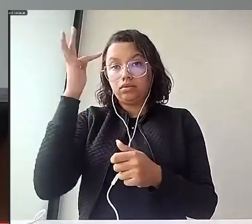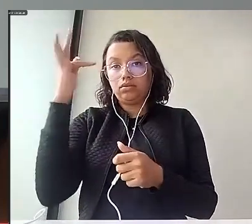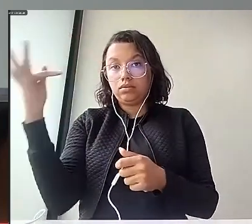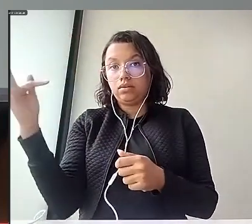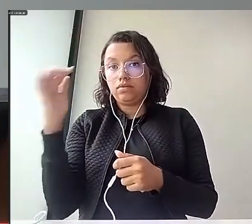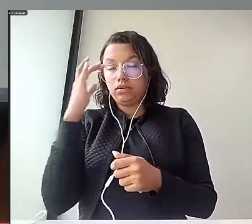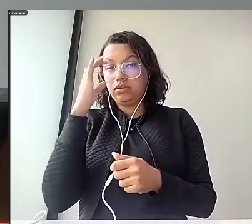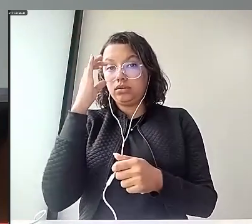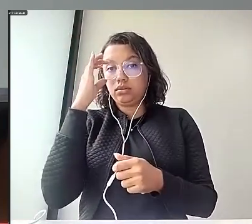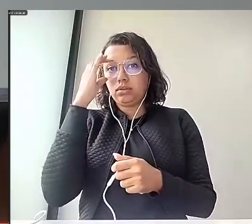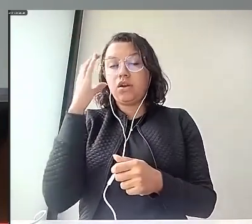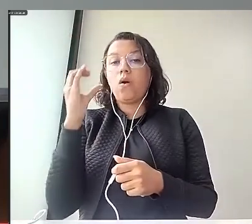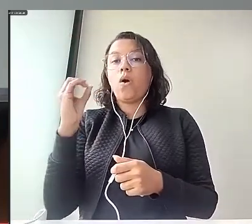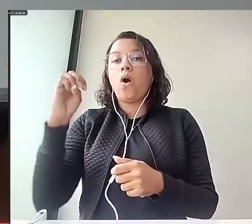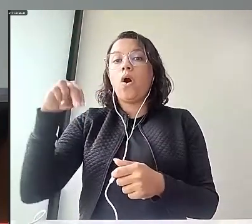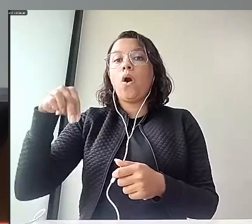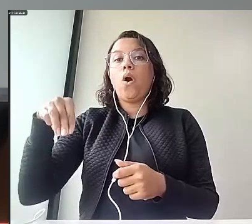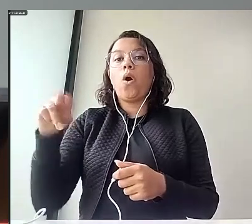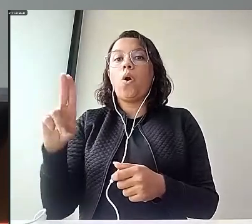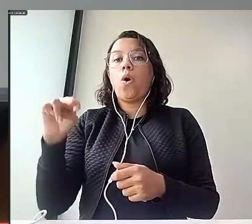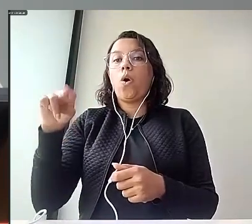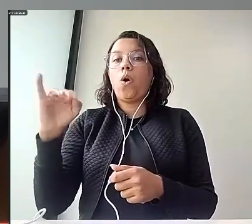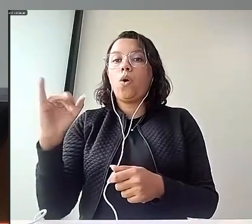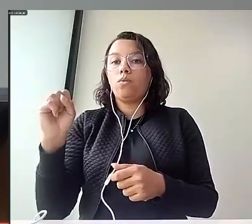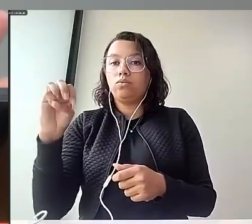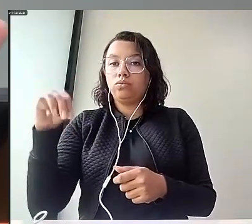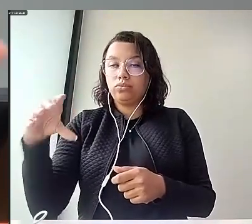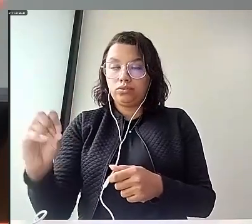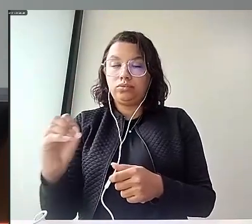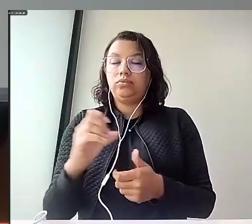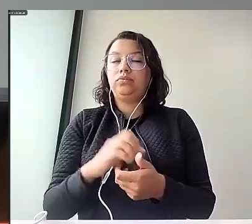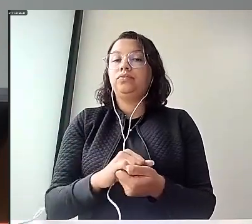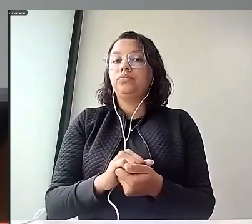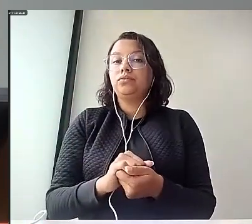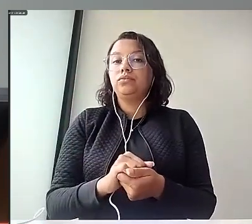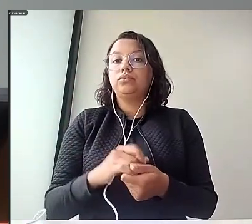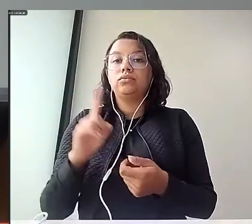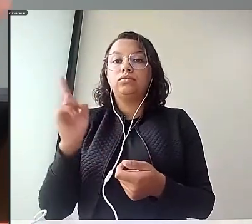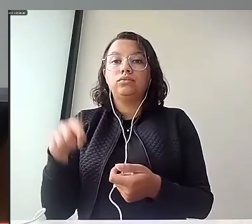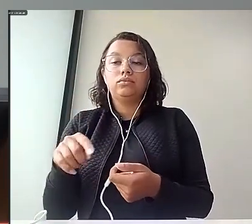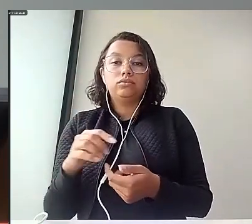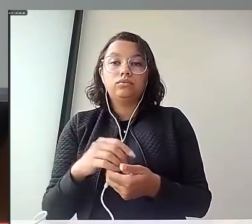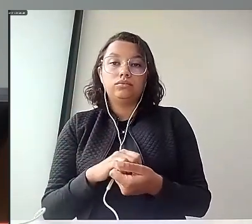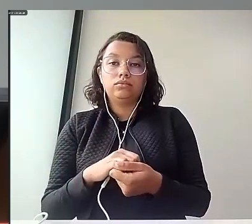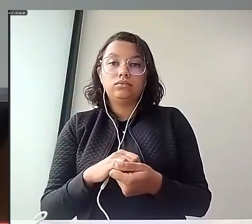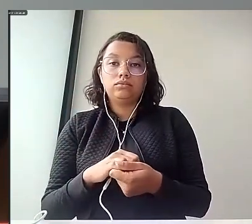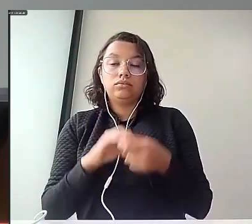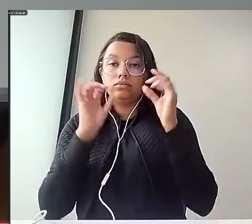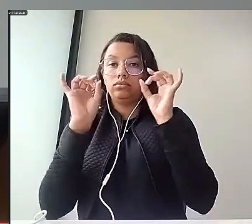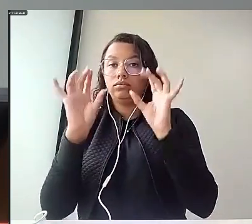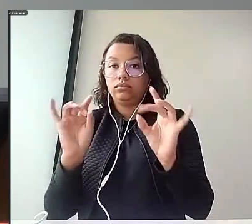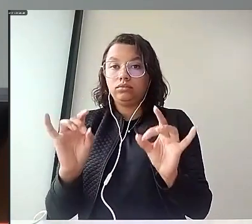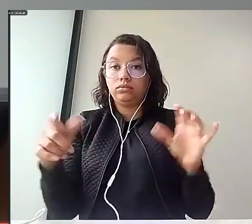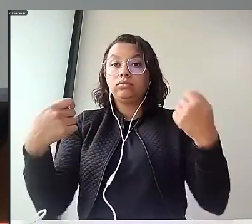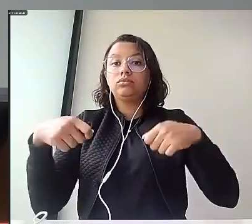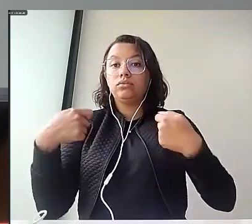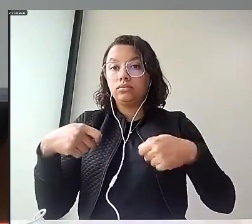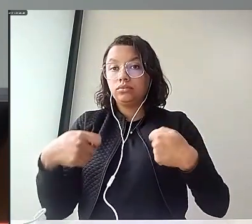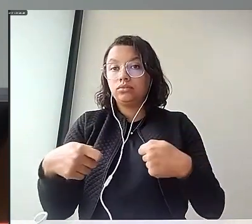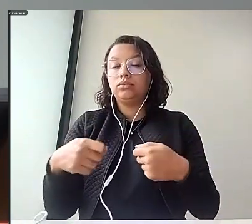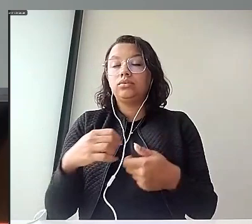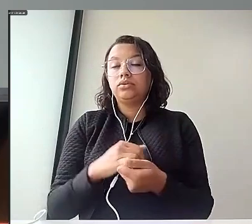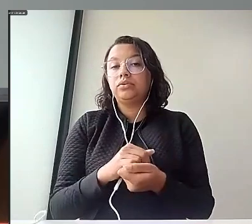y se consagra como especialmente necesarios en nuestros